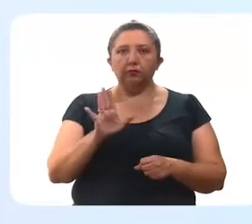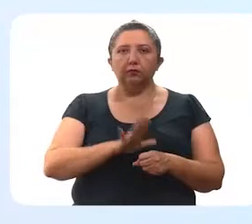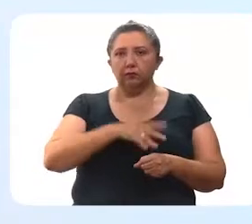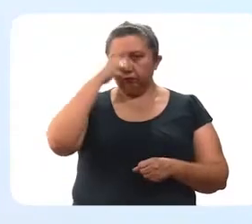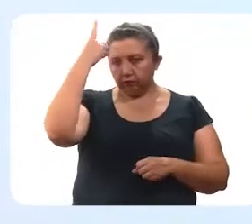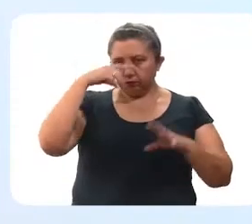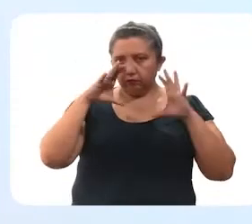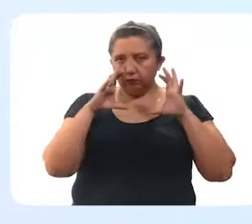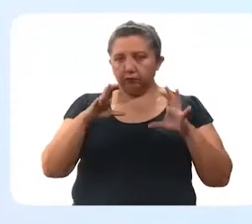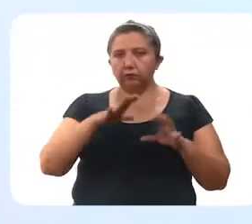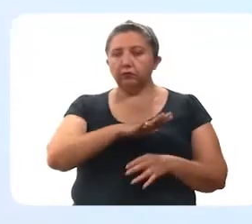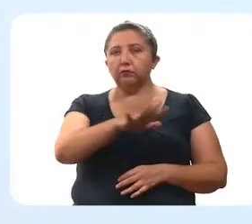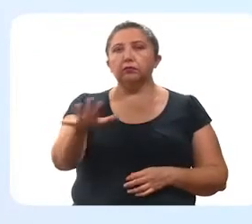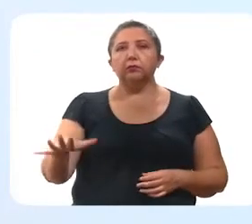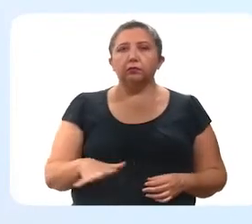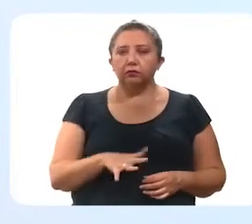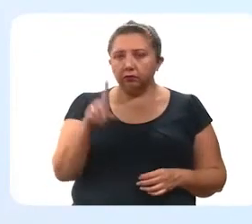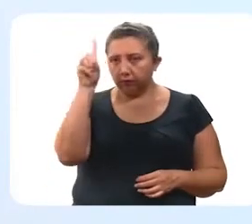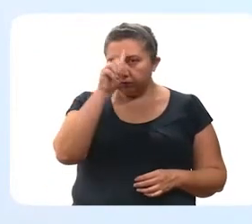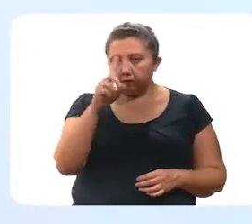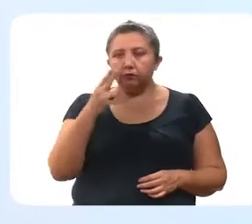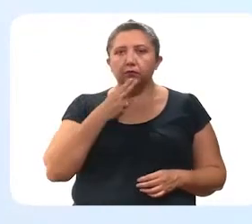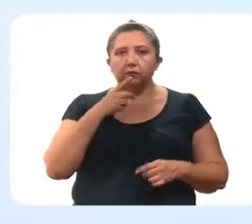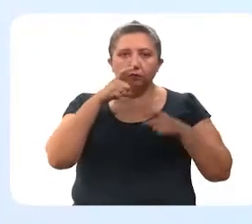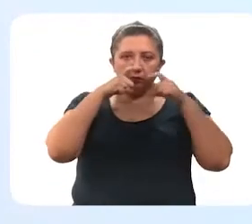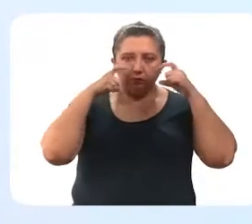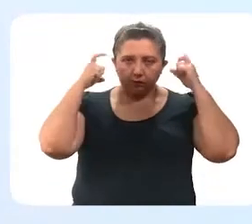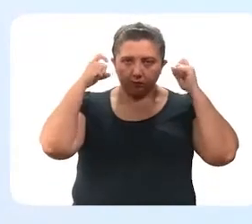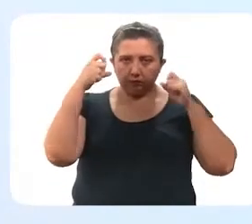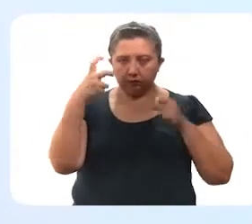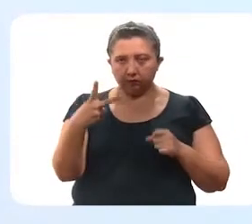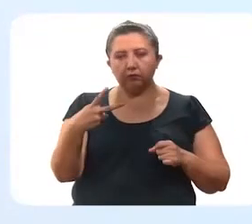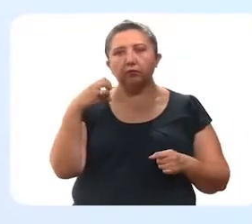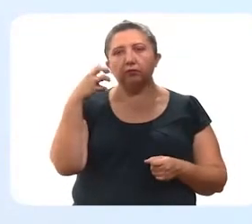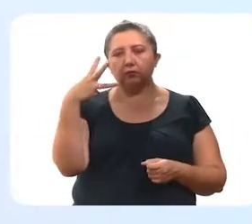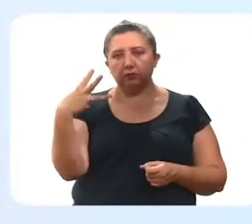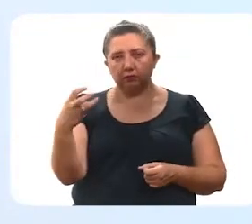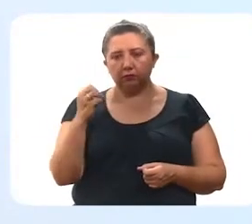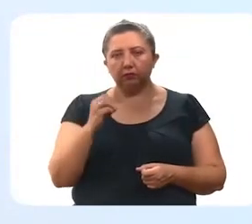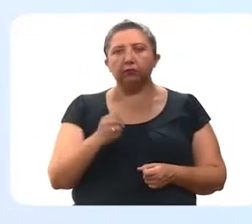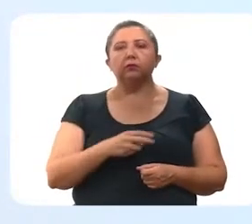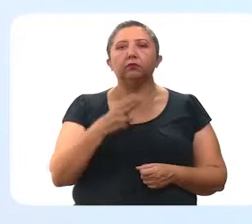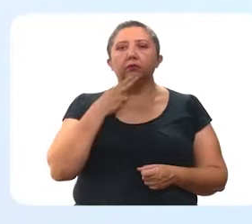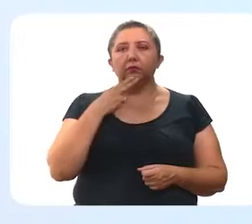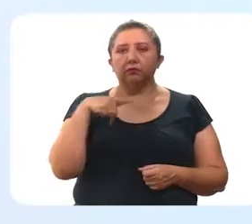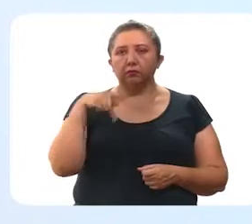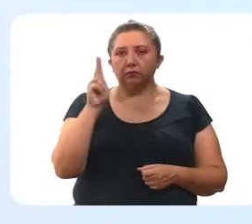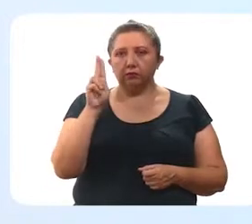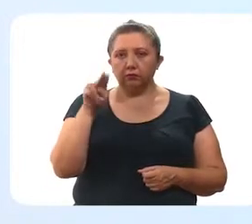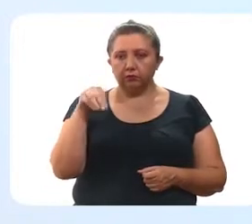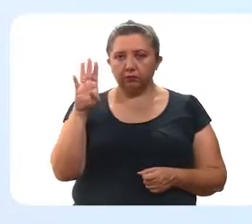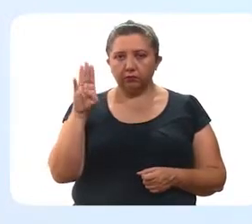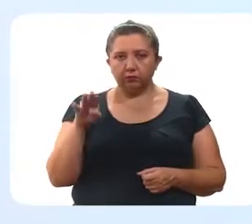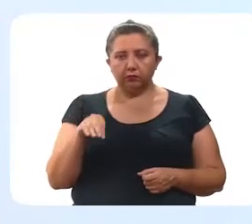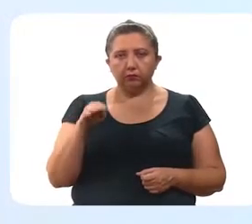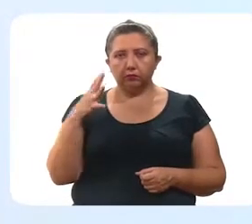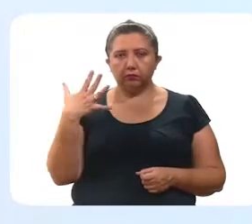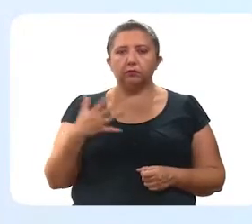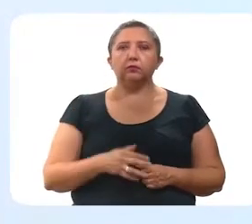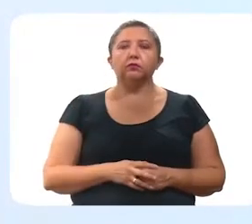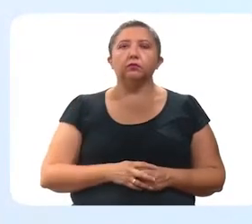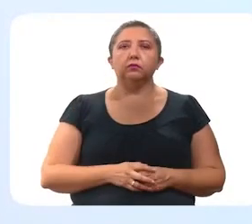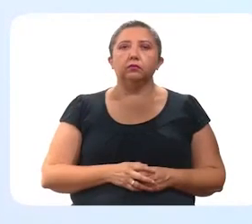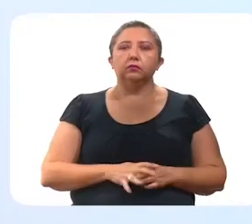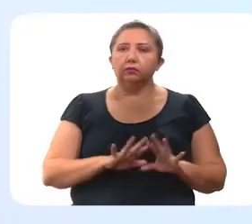lo que para protegernos entre todos, se sugiere el uso de cubrebocas de 2 capas, tricapa o de uso grado médico como es el